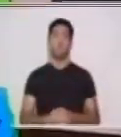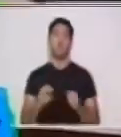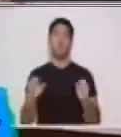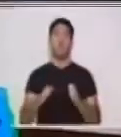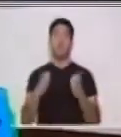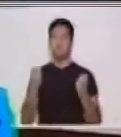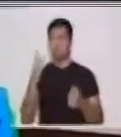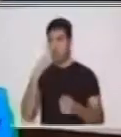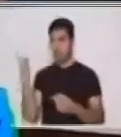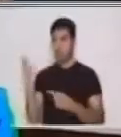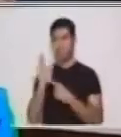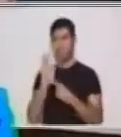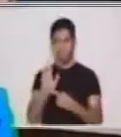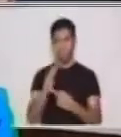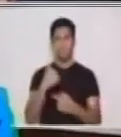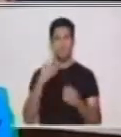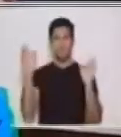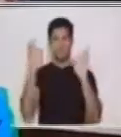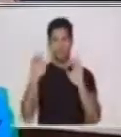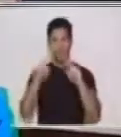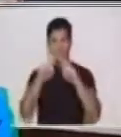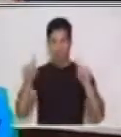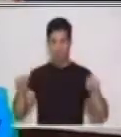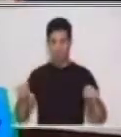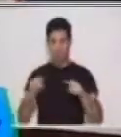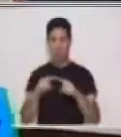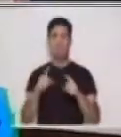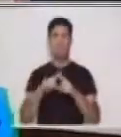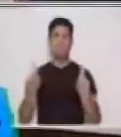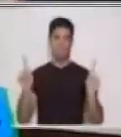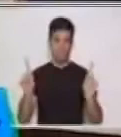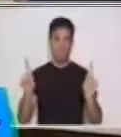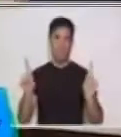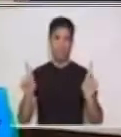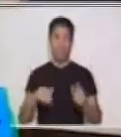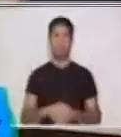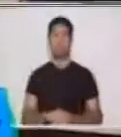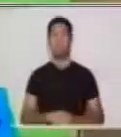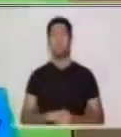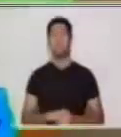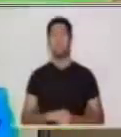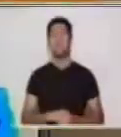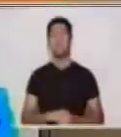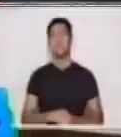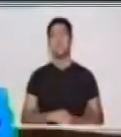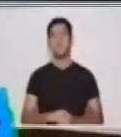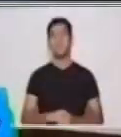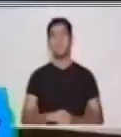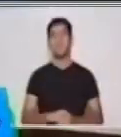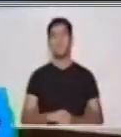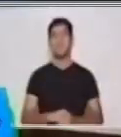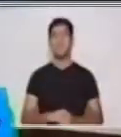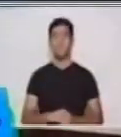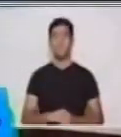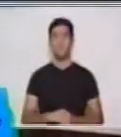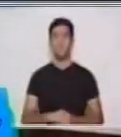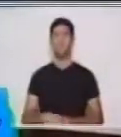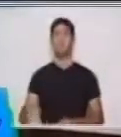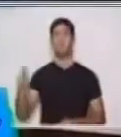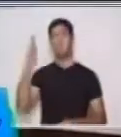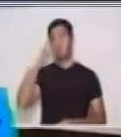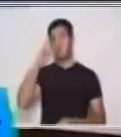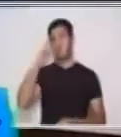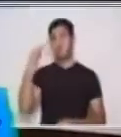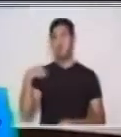muestro, tiene forma de rectángulo, por lo tanto, por eso se llama un prisma rectangular. Recordemos